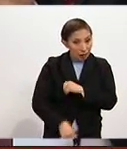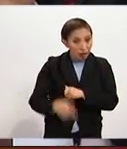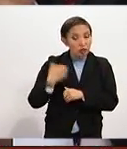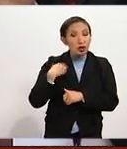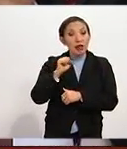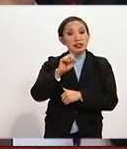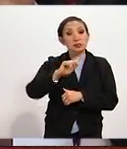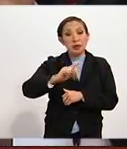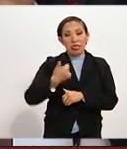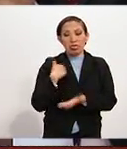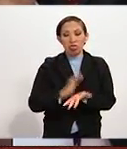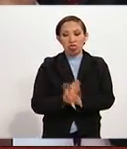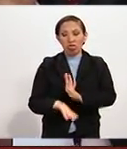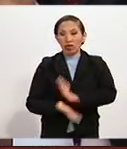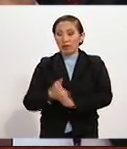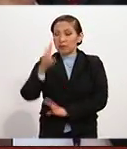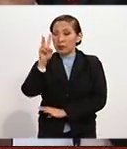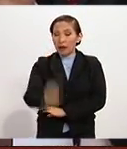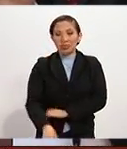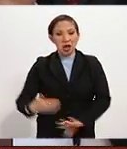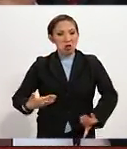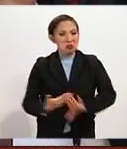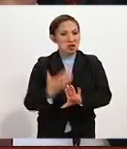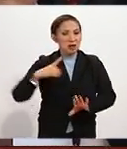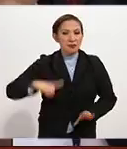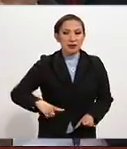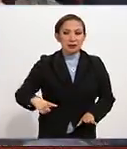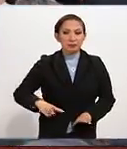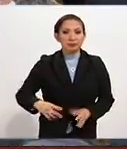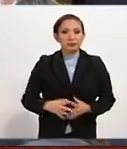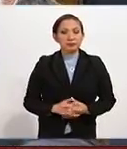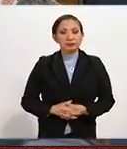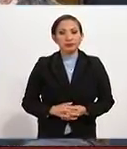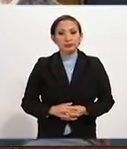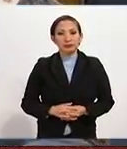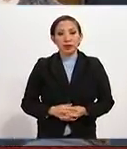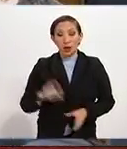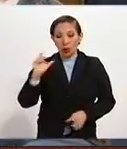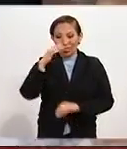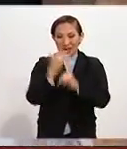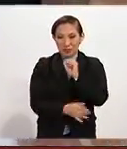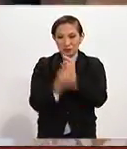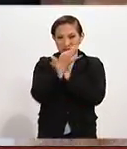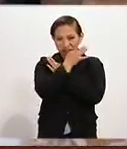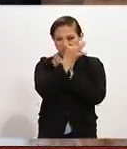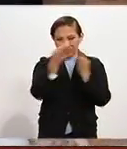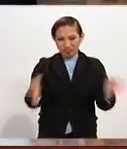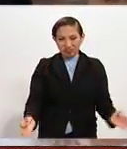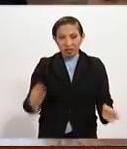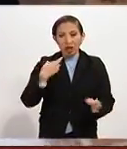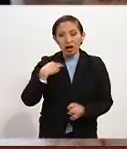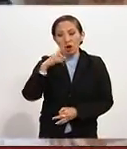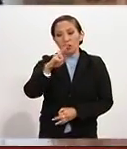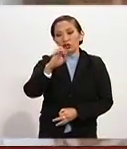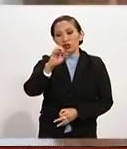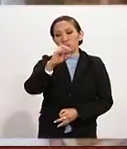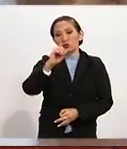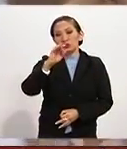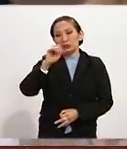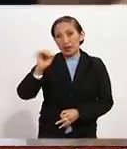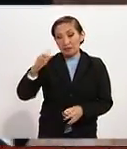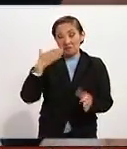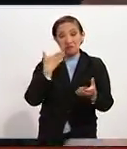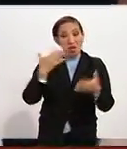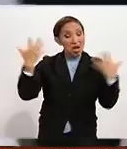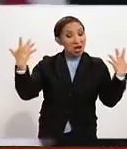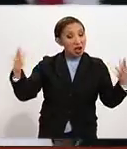impeachment fraudulento, un verdadero golpe de Estado. Al término de este mensaje, Rousseff fue aplaudida y